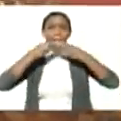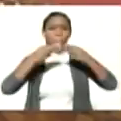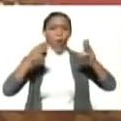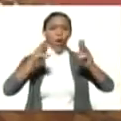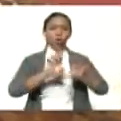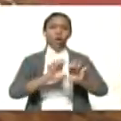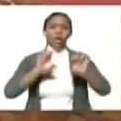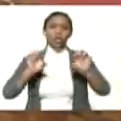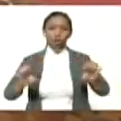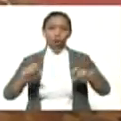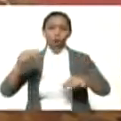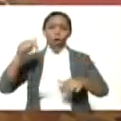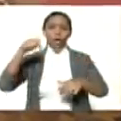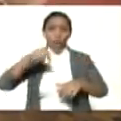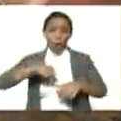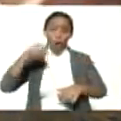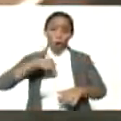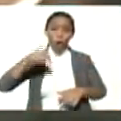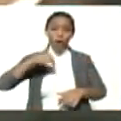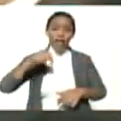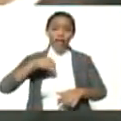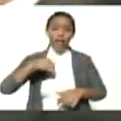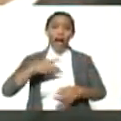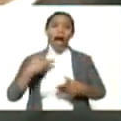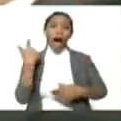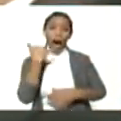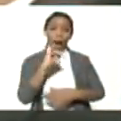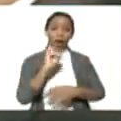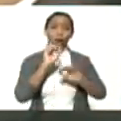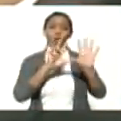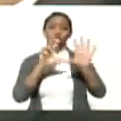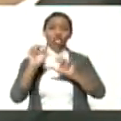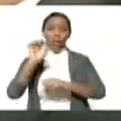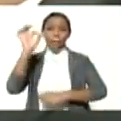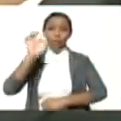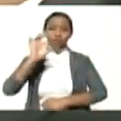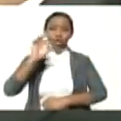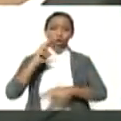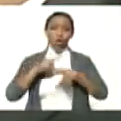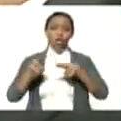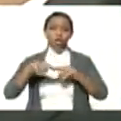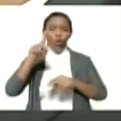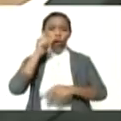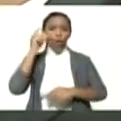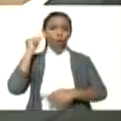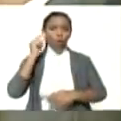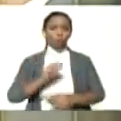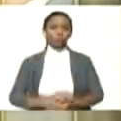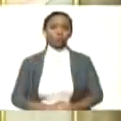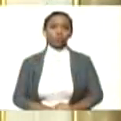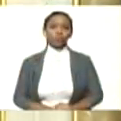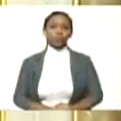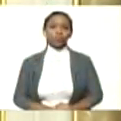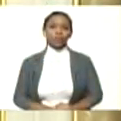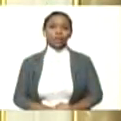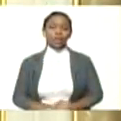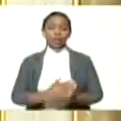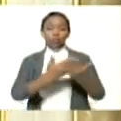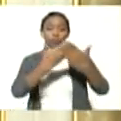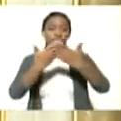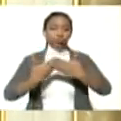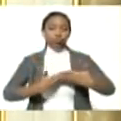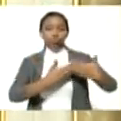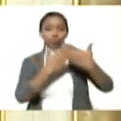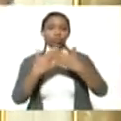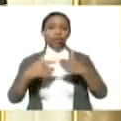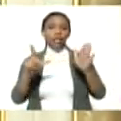educación que hoy le sirve a más del 80% de los niños y niñas y estudiantes de los